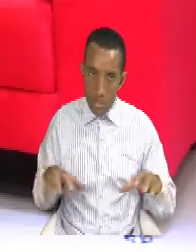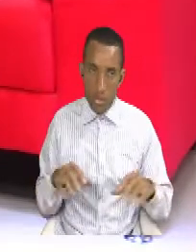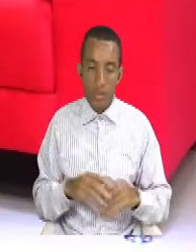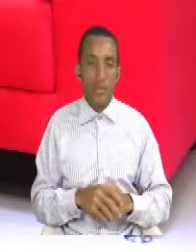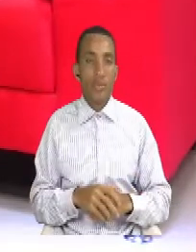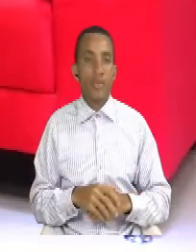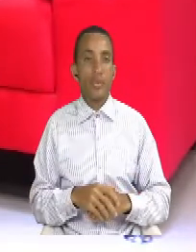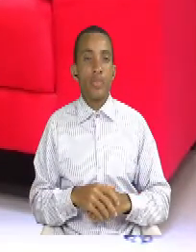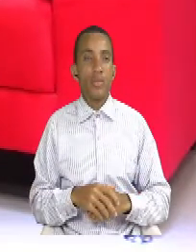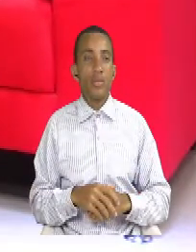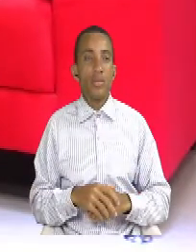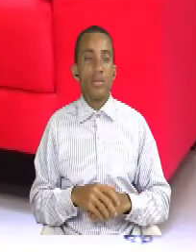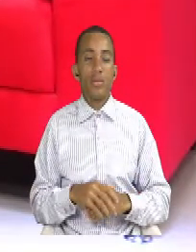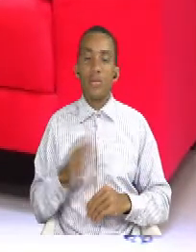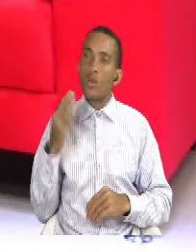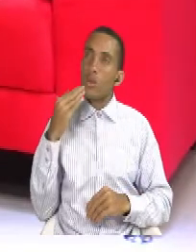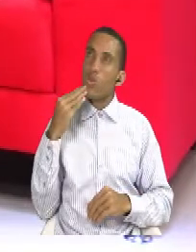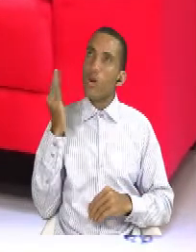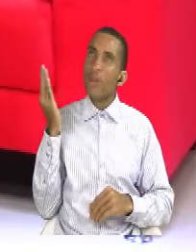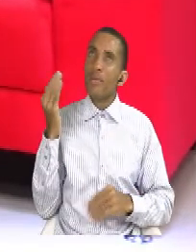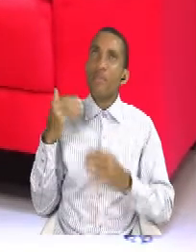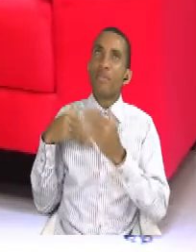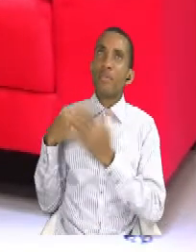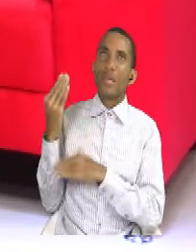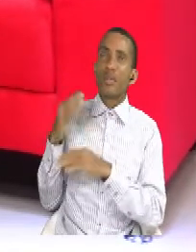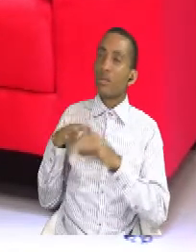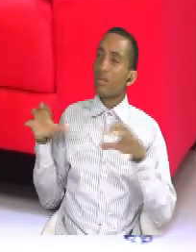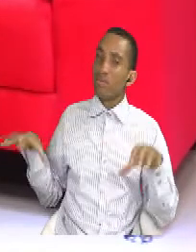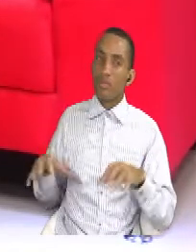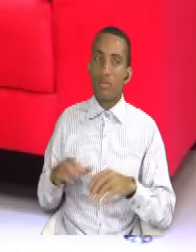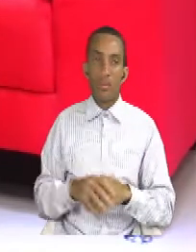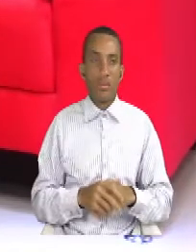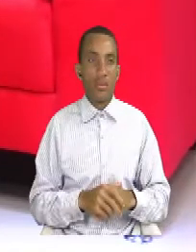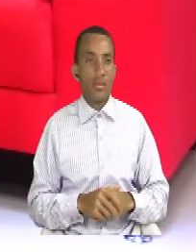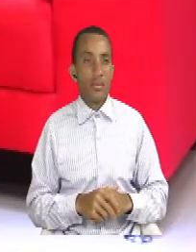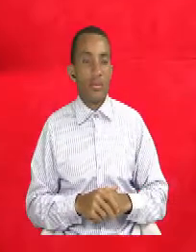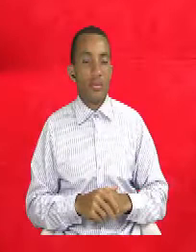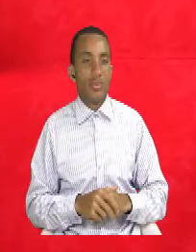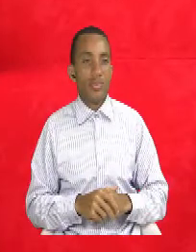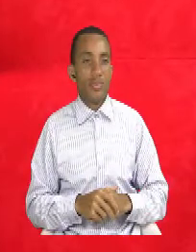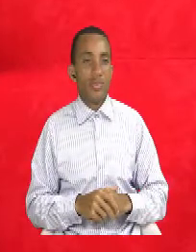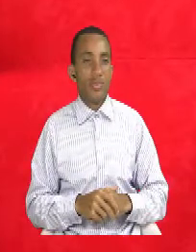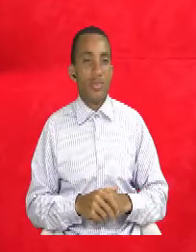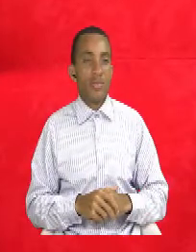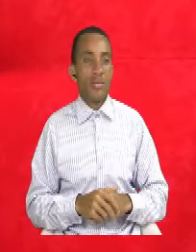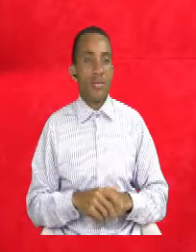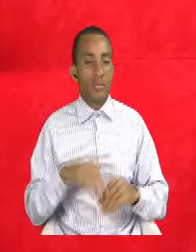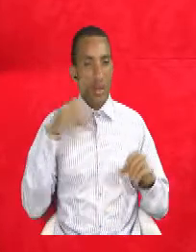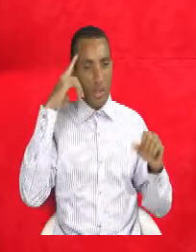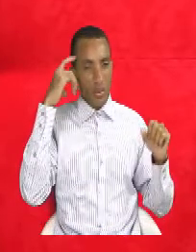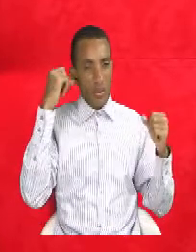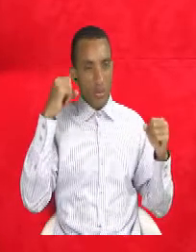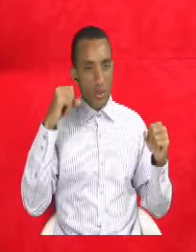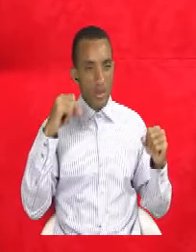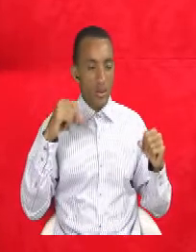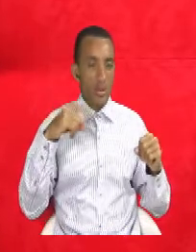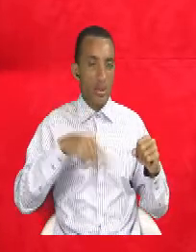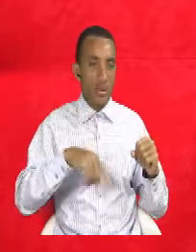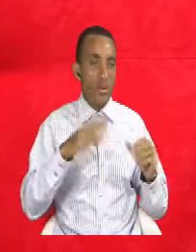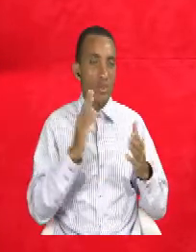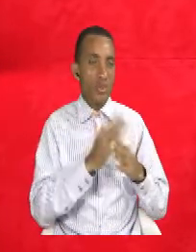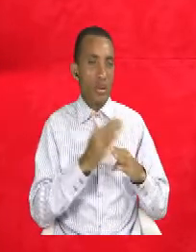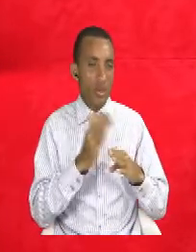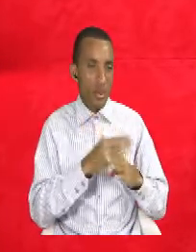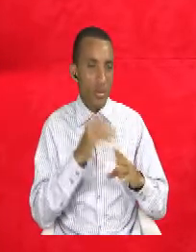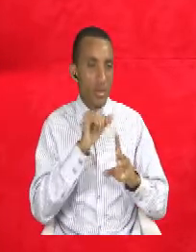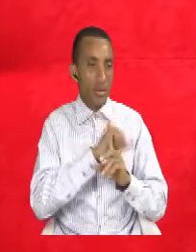de, hace cuánto empieza esta campaña? Pues nace de la preocupación por esta problemática